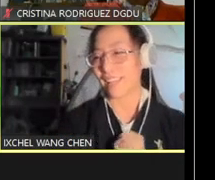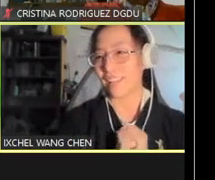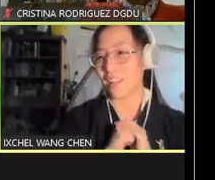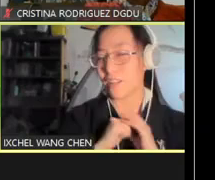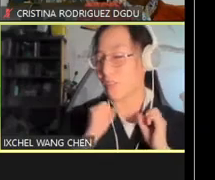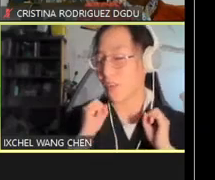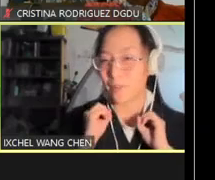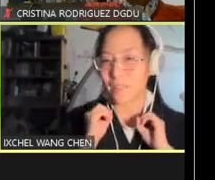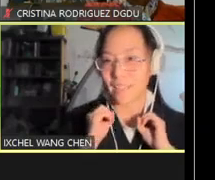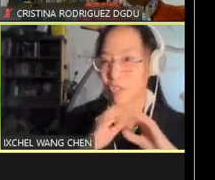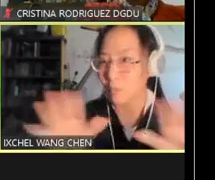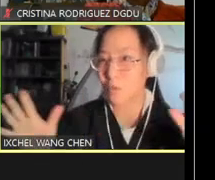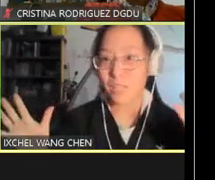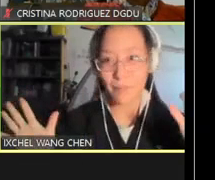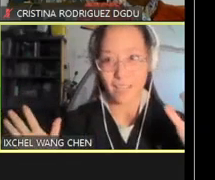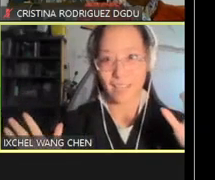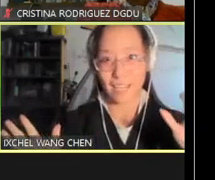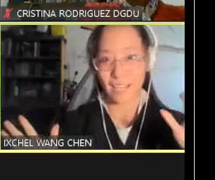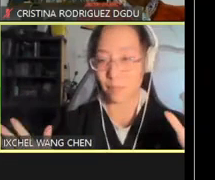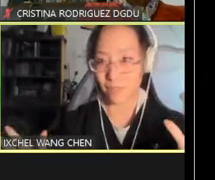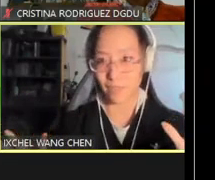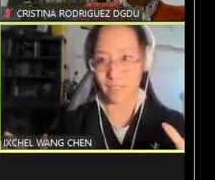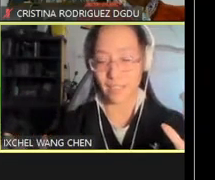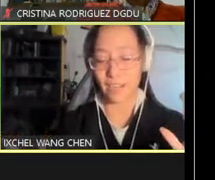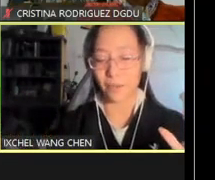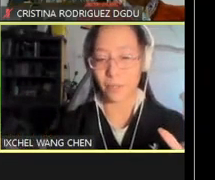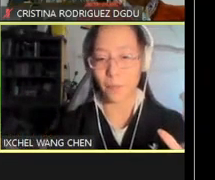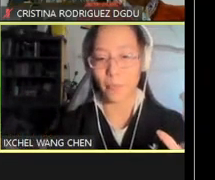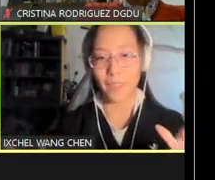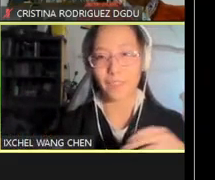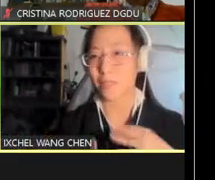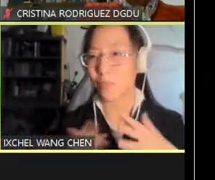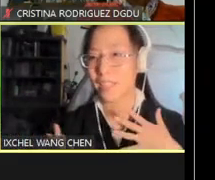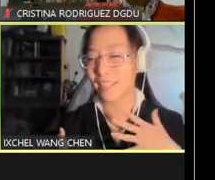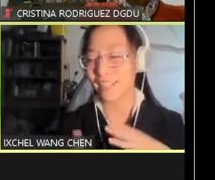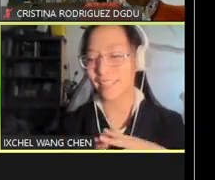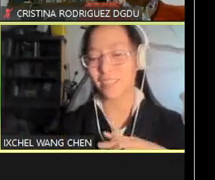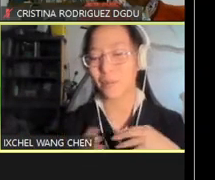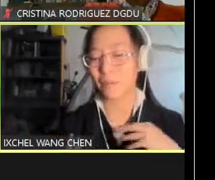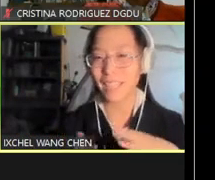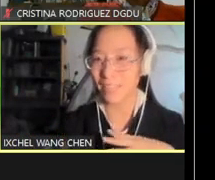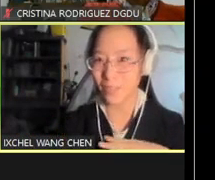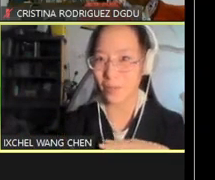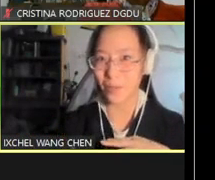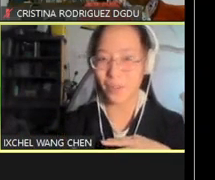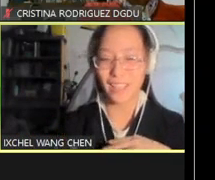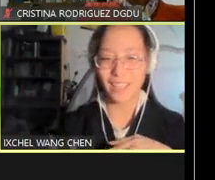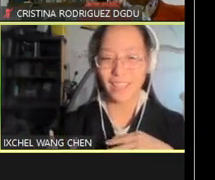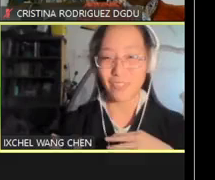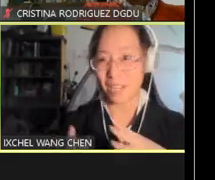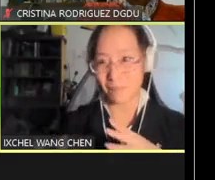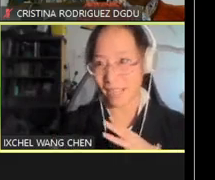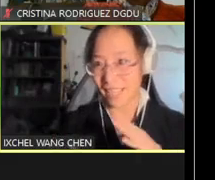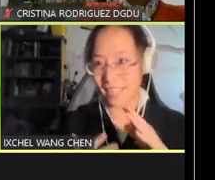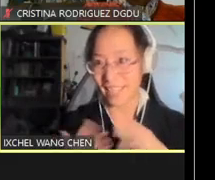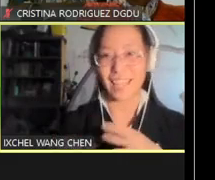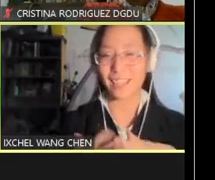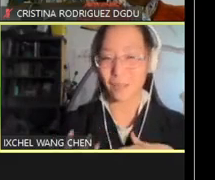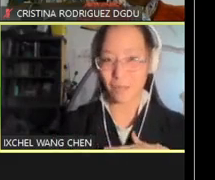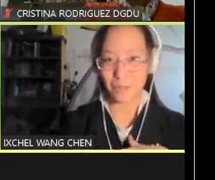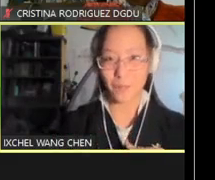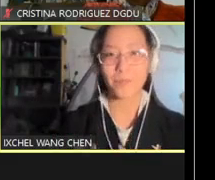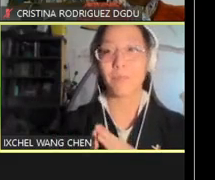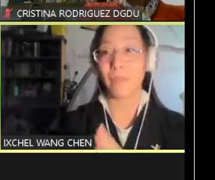que solamente lo expulsan para llenar el espacio que se haya roto. Entonces puede ser, yo me imagino, como un espagueti